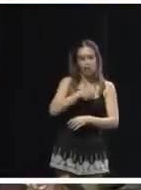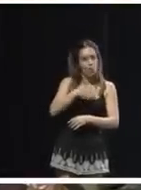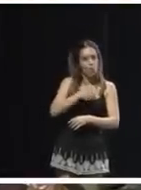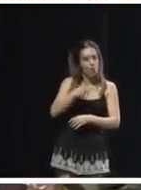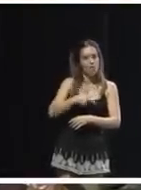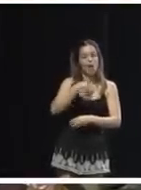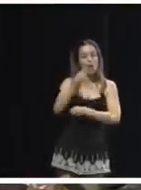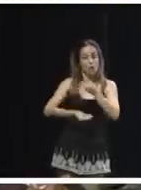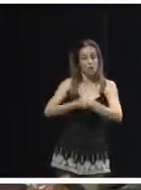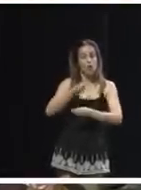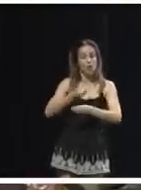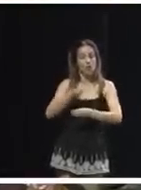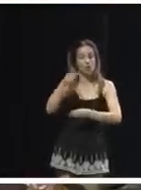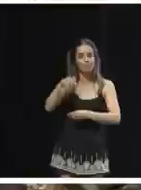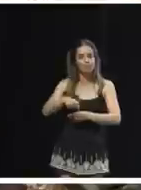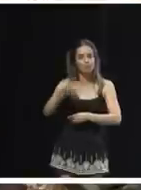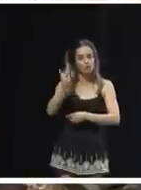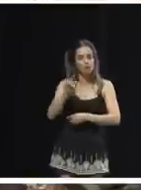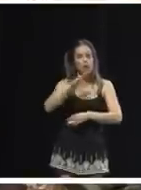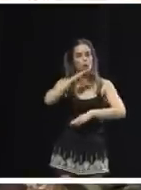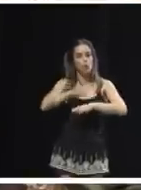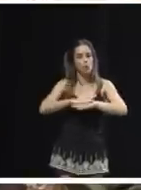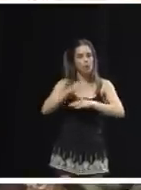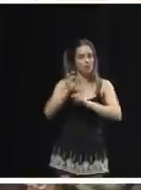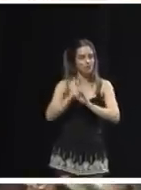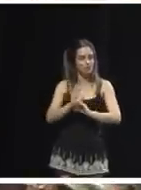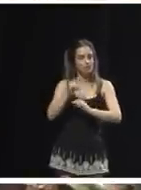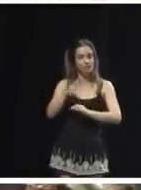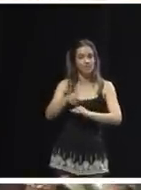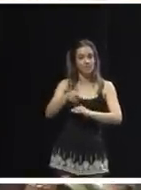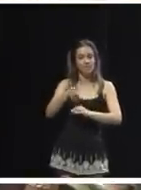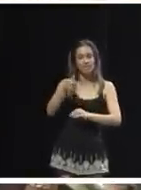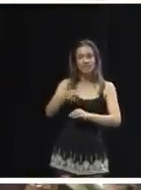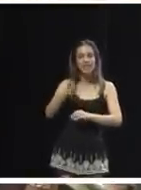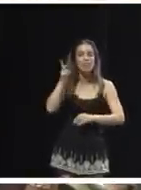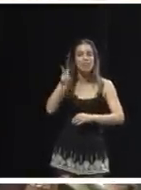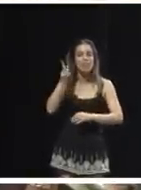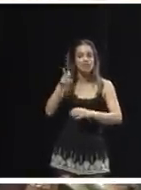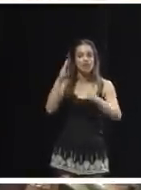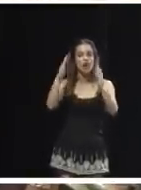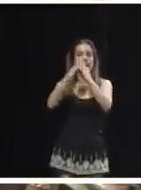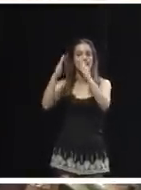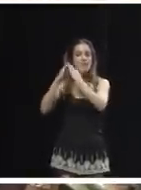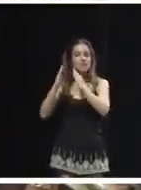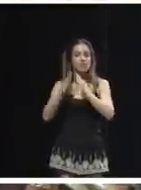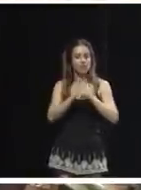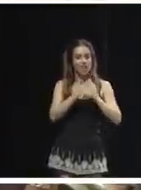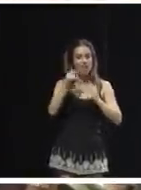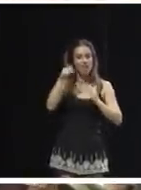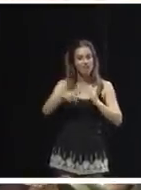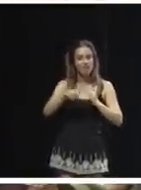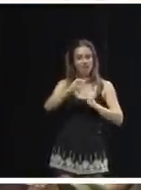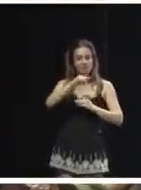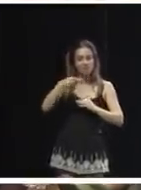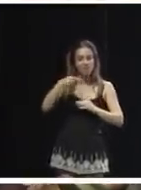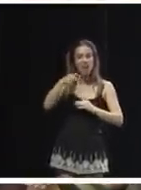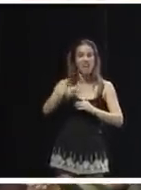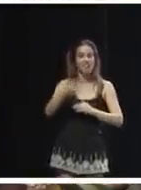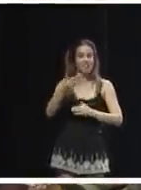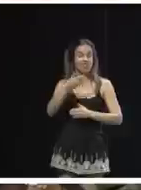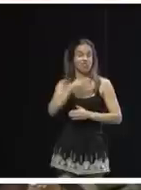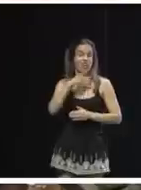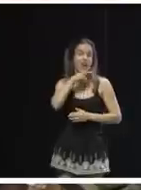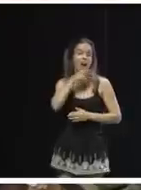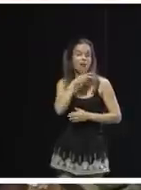algo fundamental. Y es que en esa garantía del derecho a la vivienda de las que nos habló mi querida Isabel,